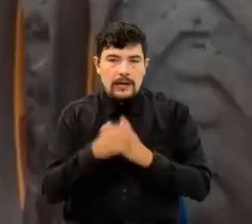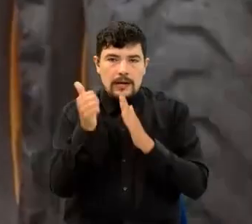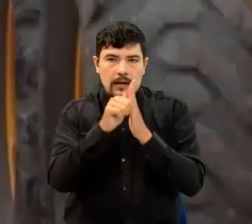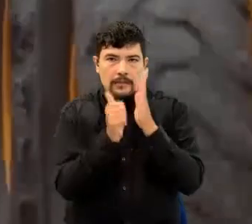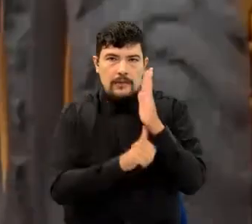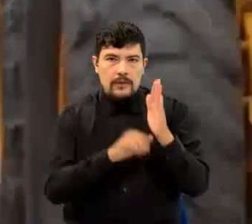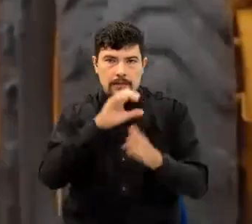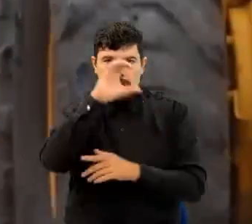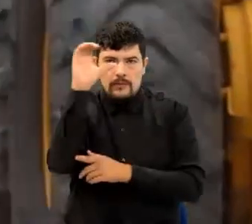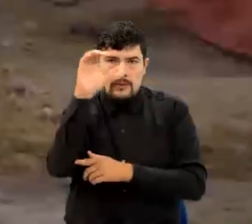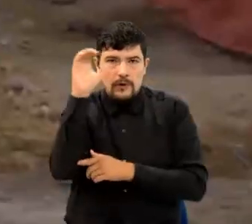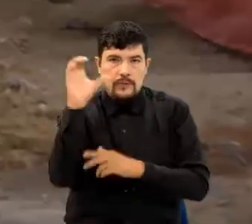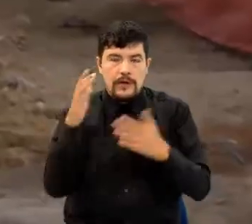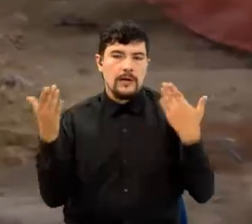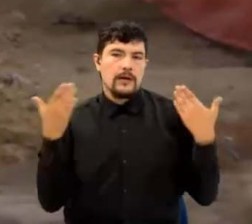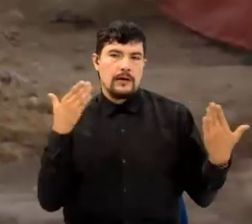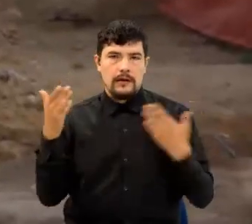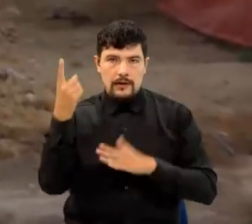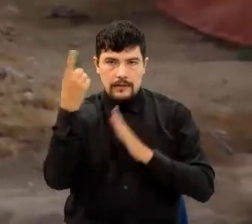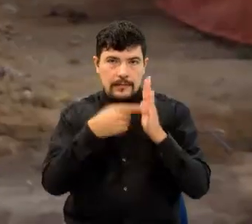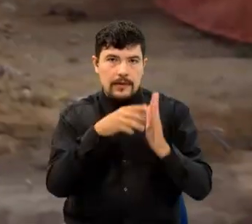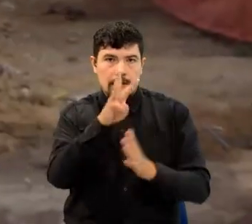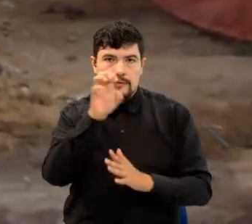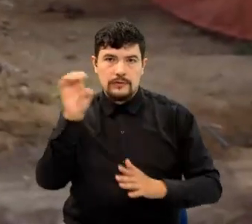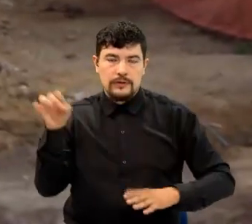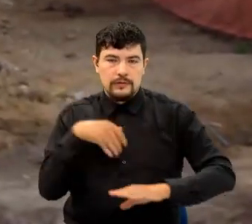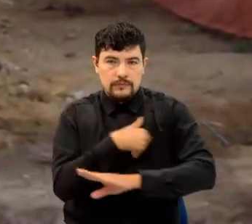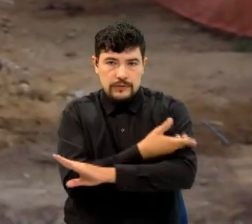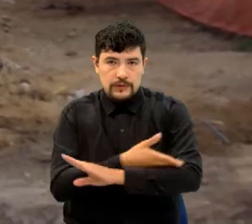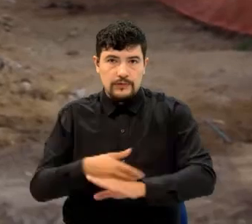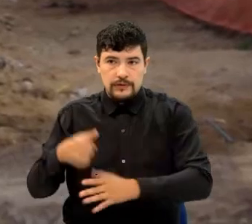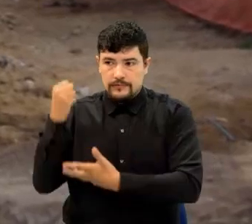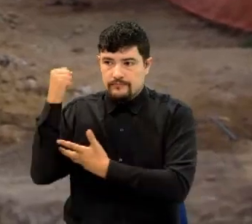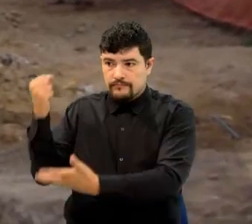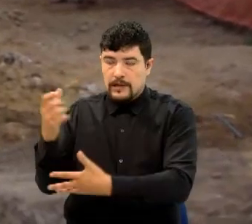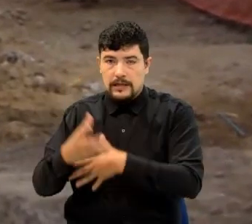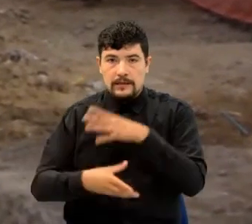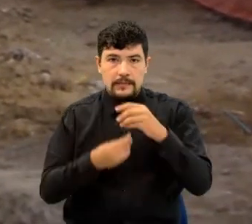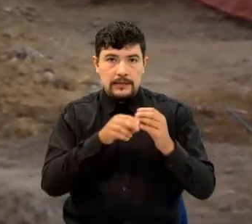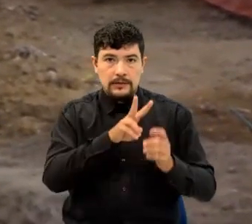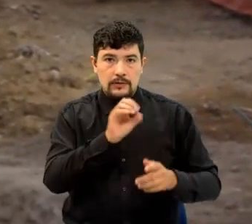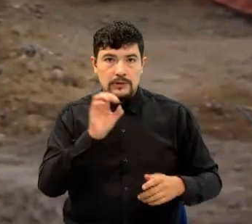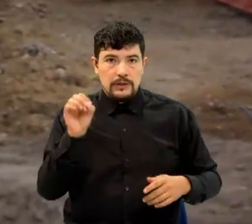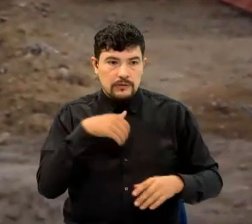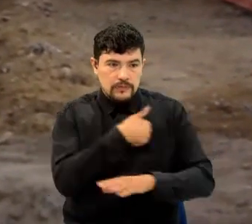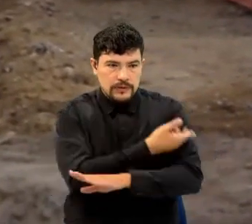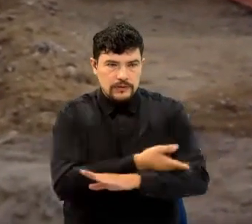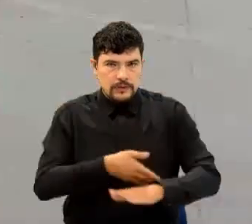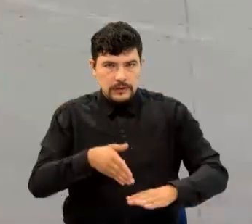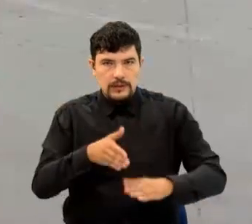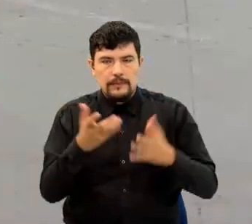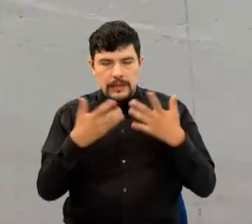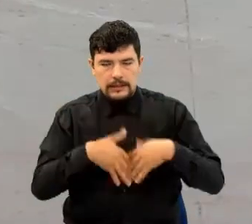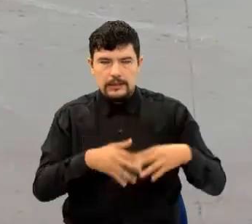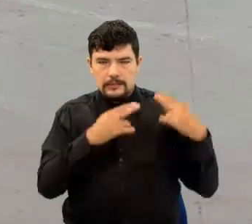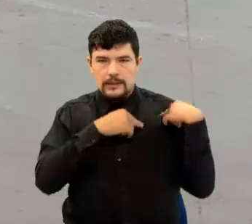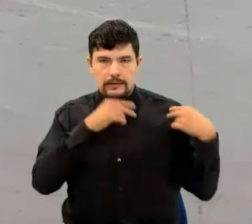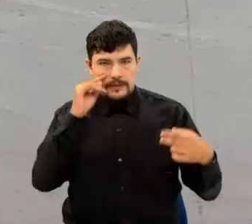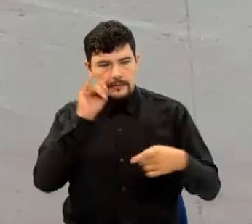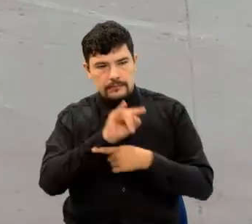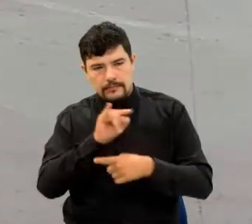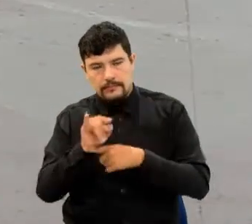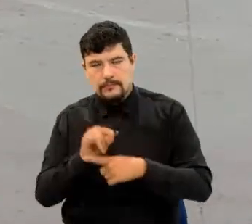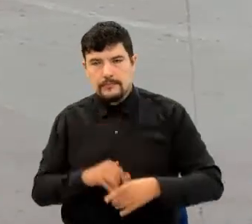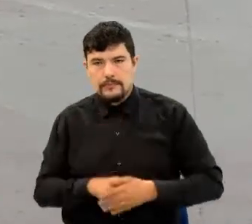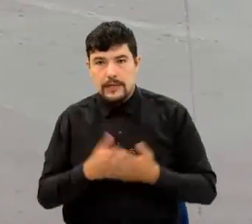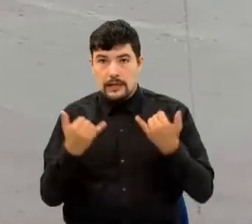donde se asignaron 1.800 millones de pesos para el bacheo y 200 millones para la interventoría. Y mire,